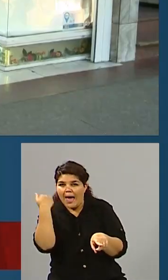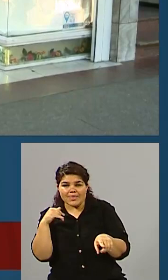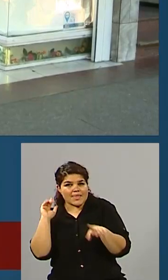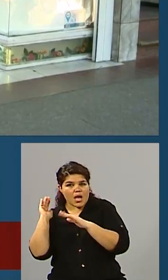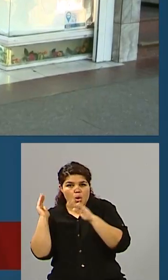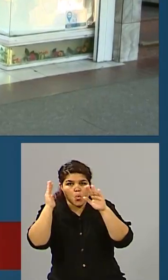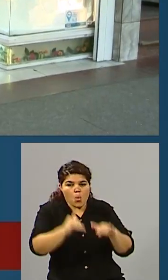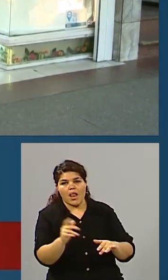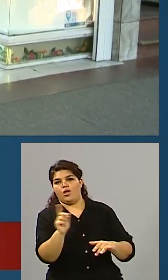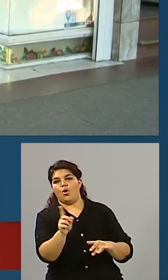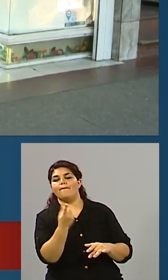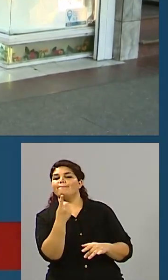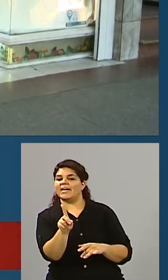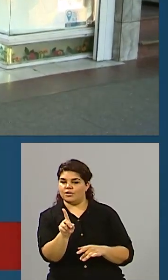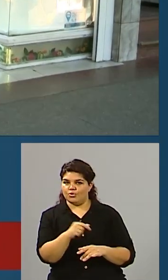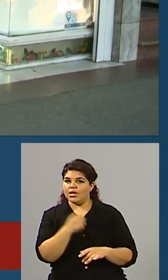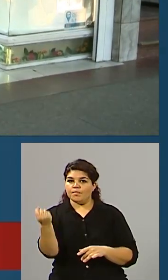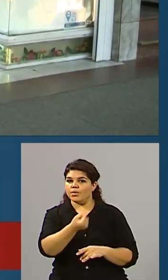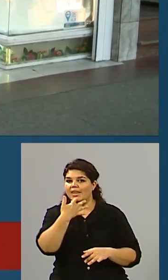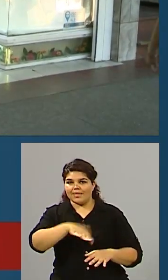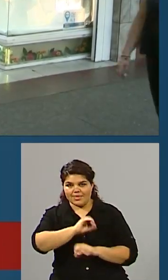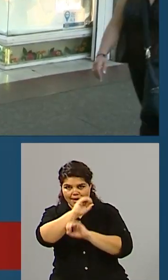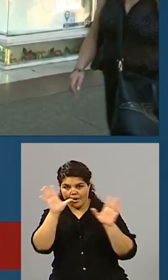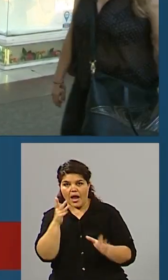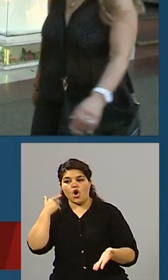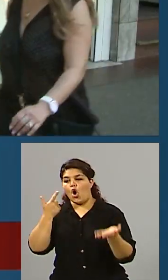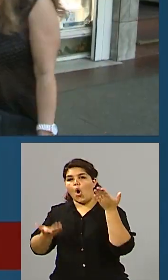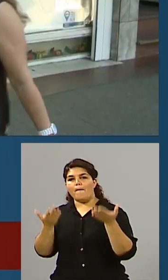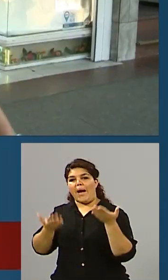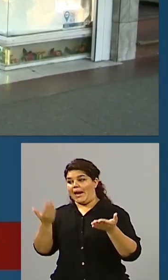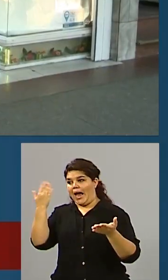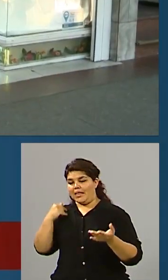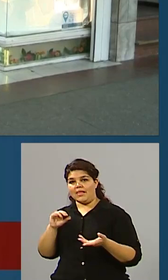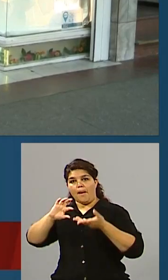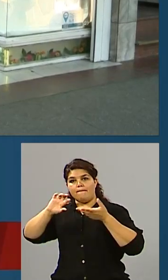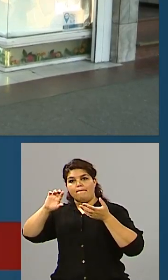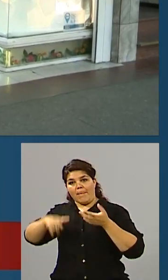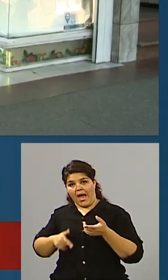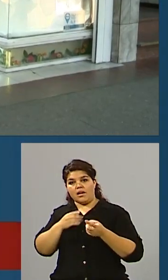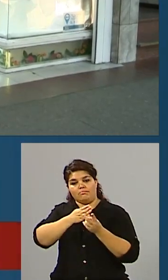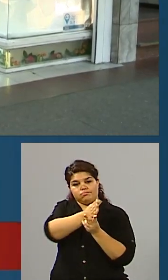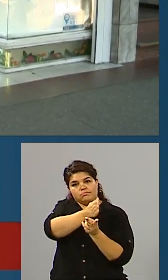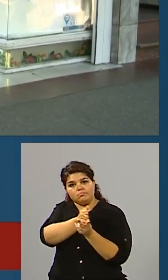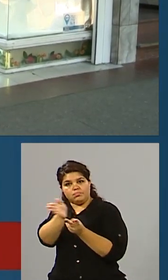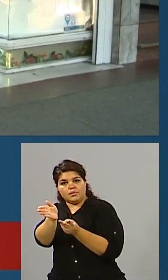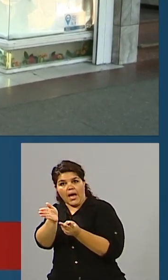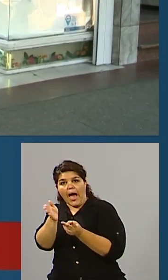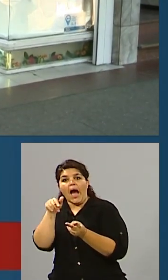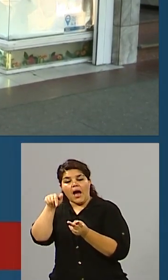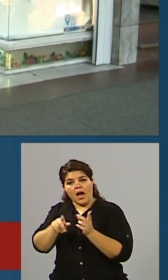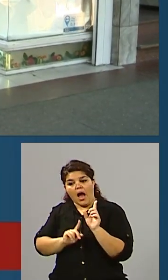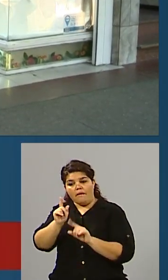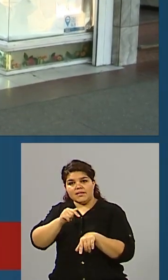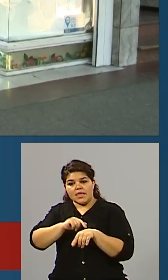generar una comparación es cómo también muchas veces políticas económicas que son exitosas en el